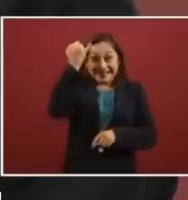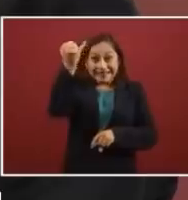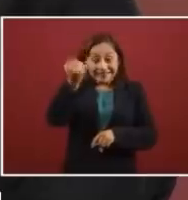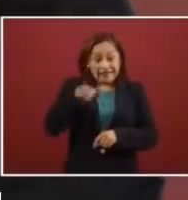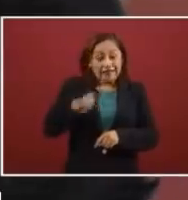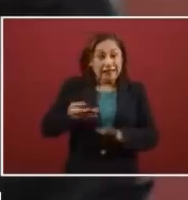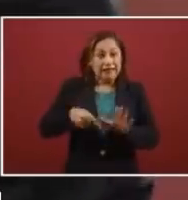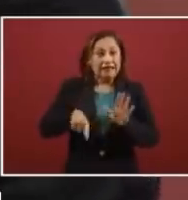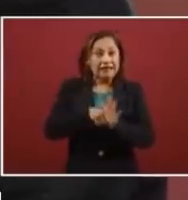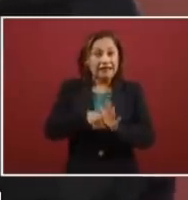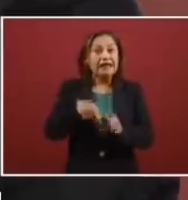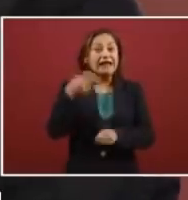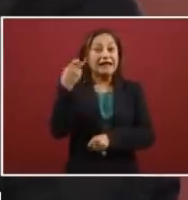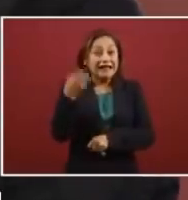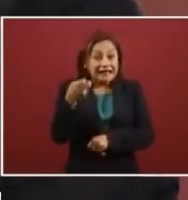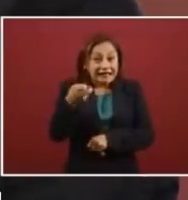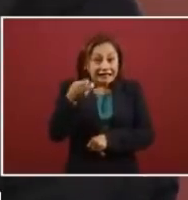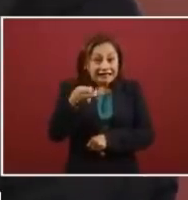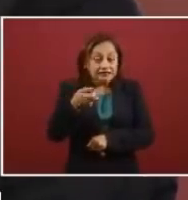exactamente